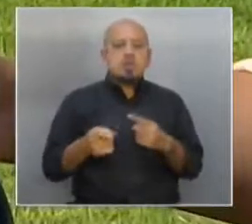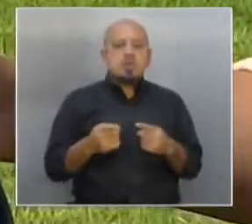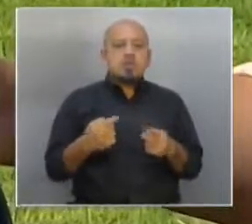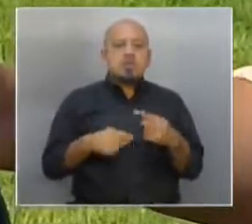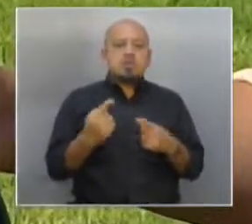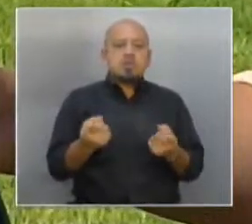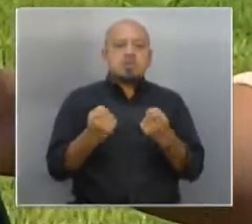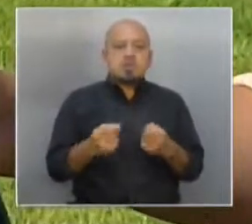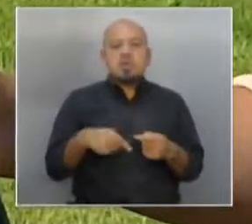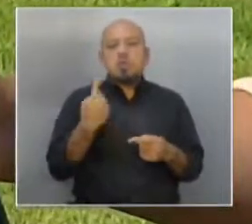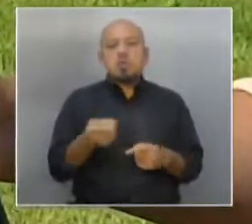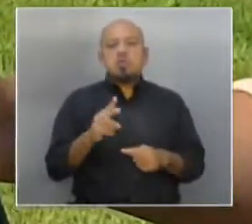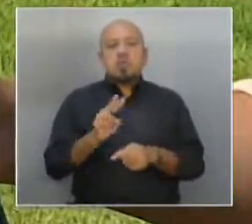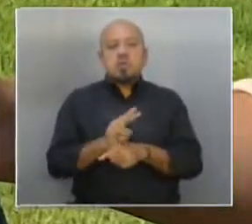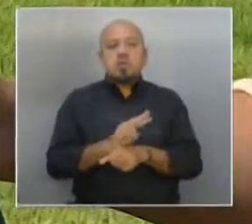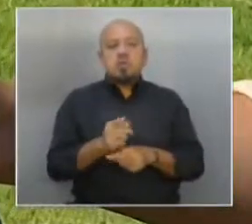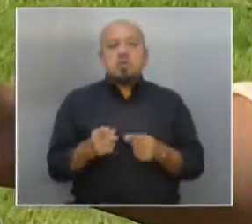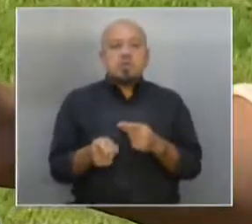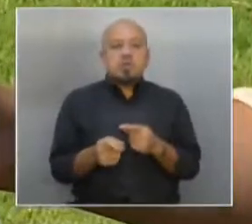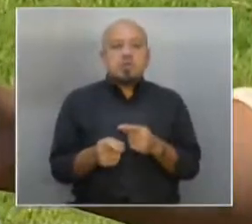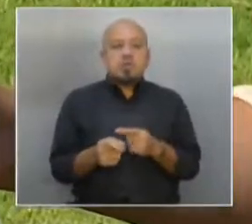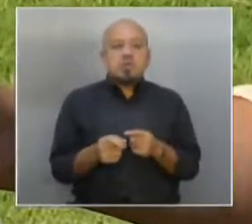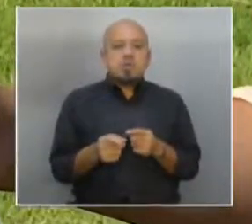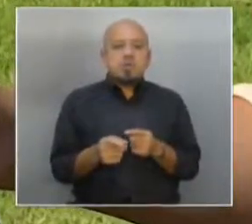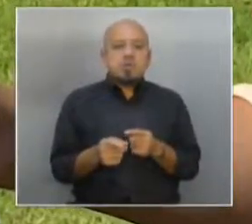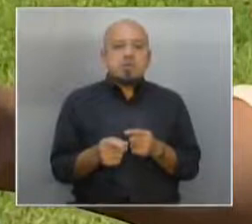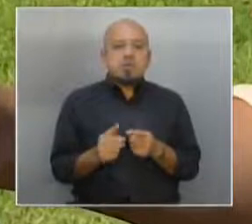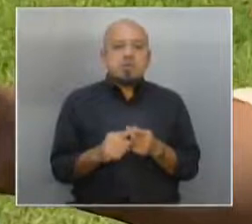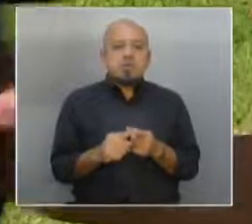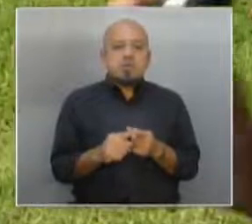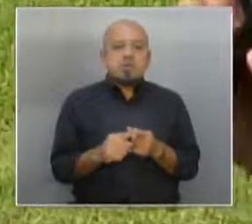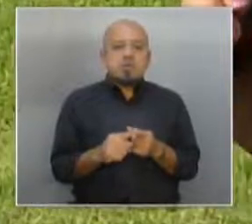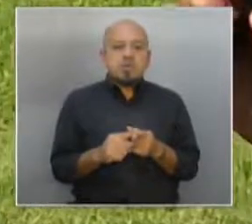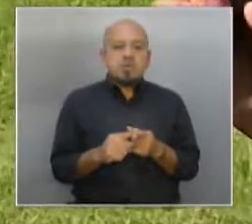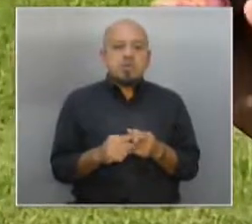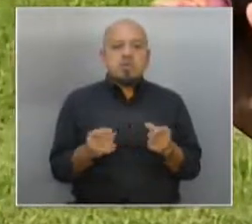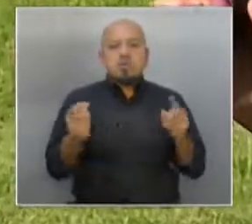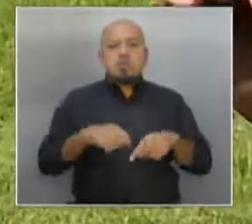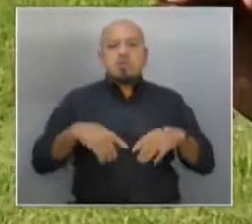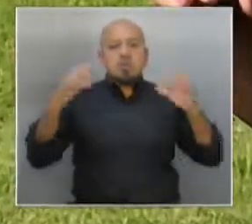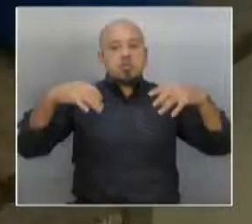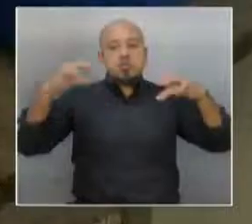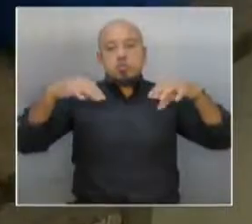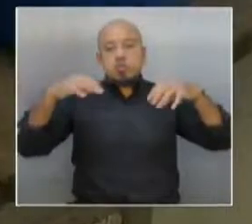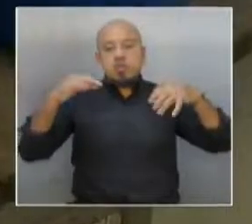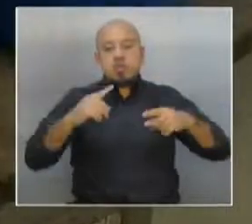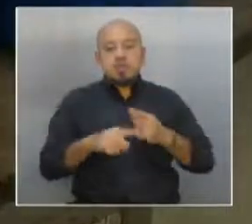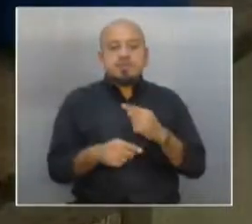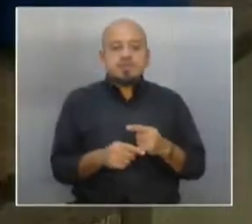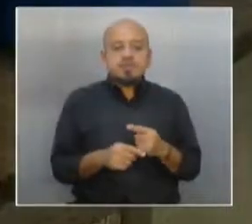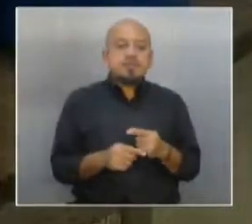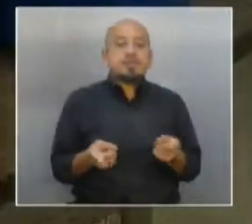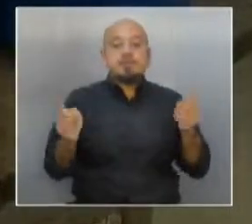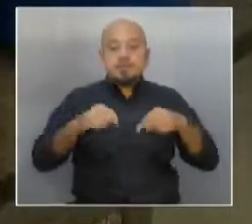de otros cuidados. Y bueno, contamos con eso. Cuando vino la lluvia, vino por demás. Cuando vino